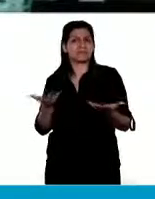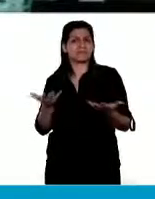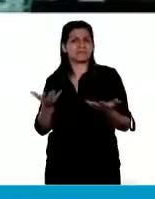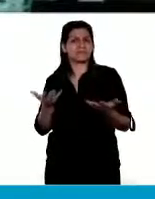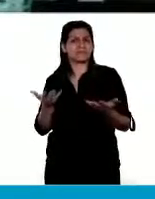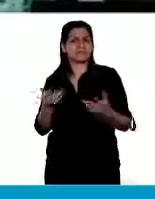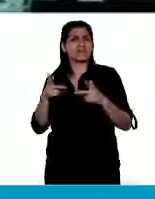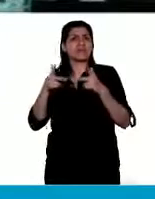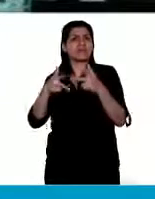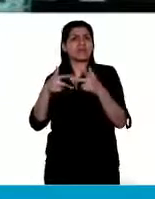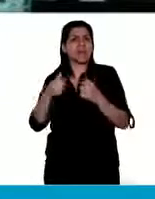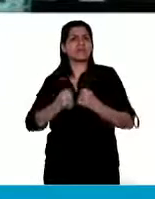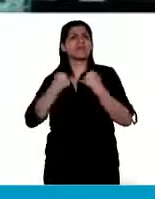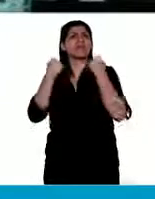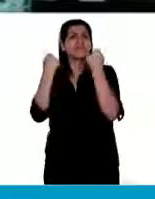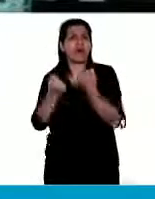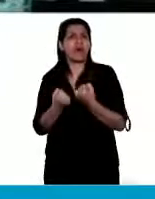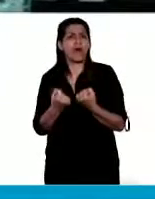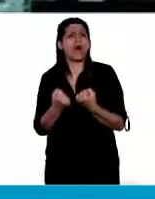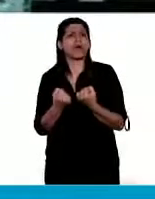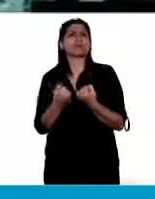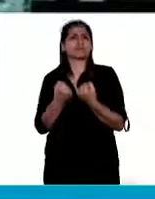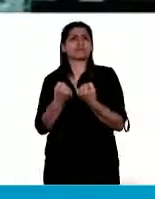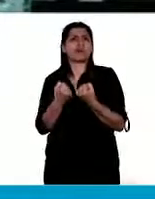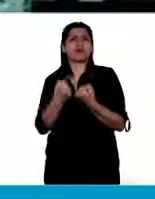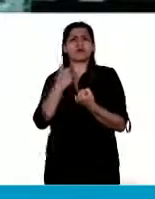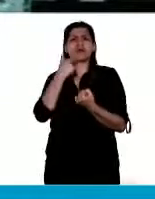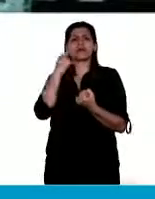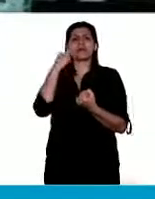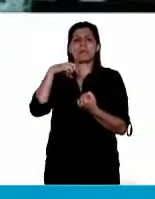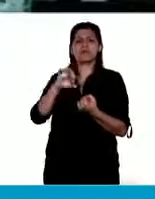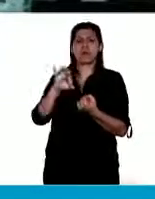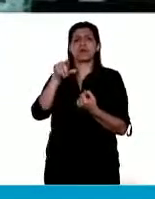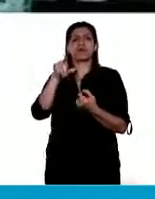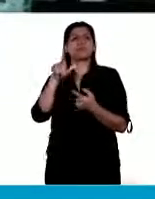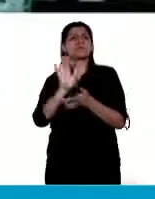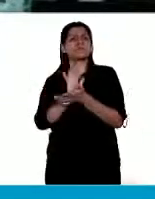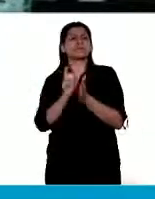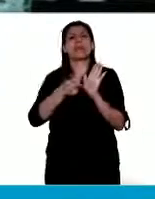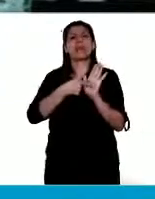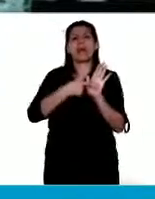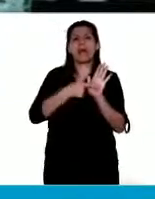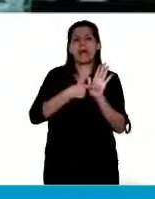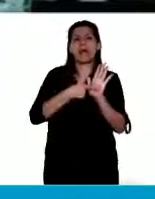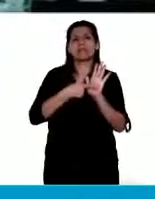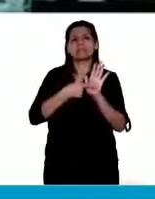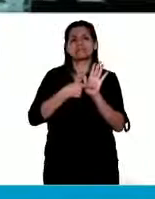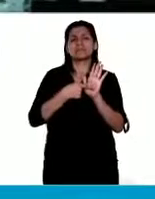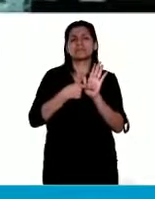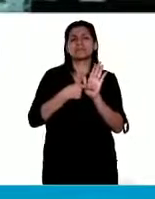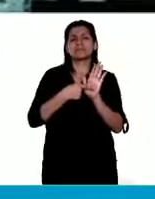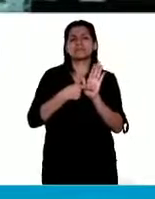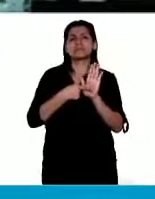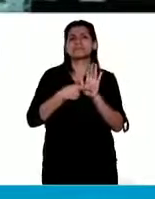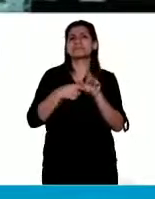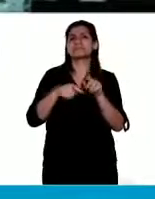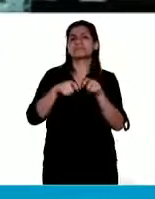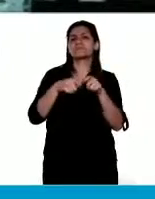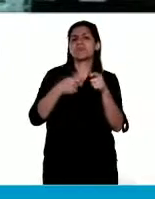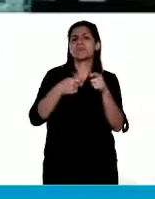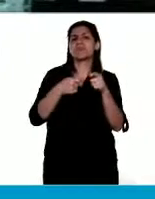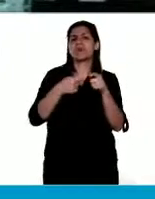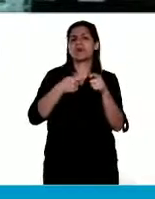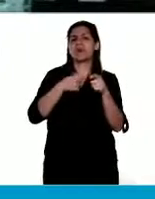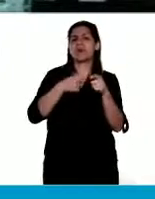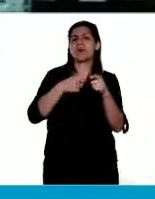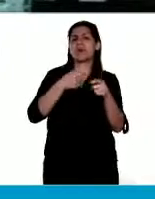un fortalecimiento del cepo que implicó reglas de ruptura de reglas de juego,